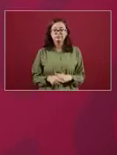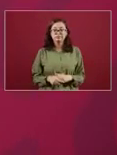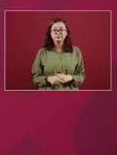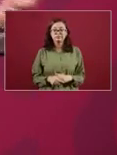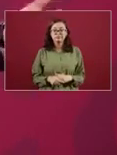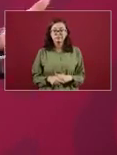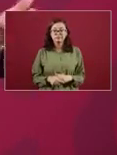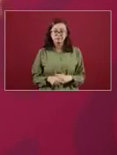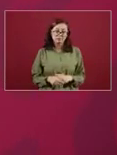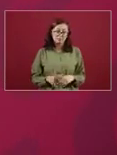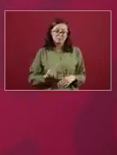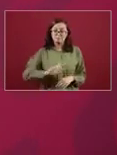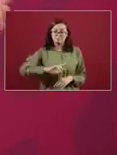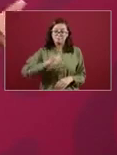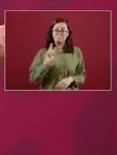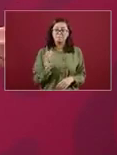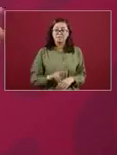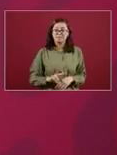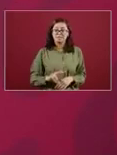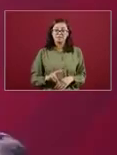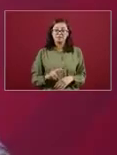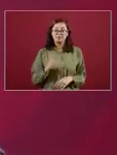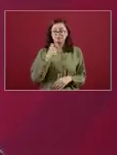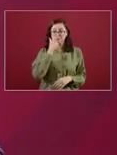se ponga